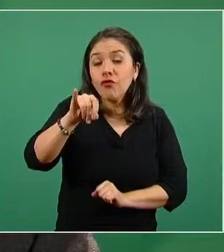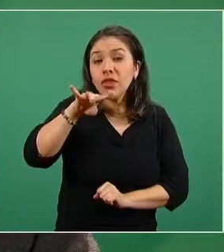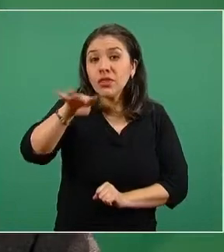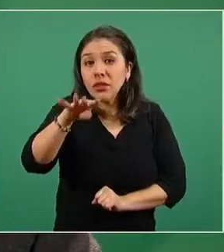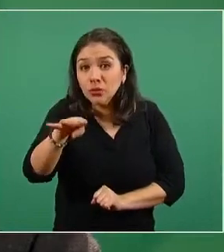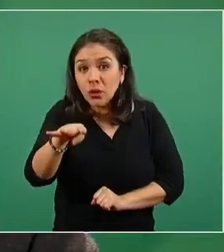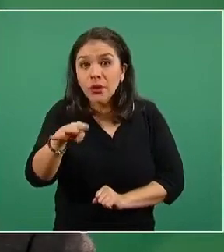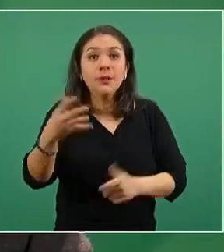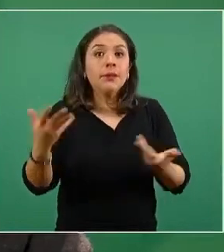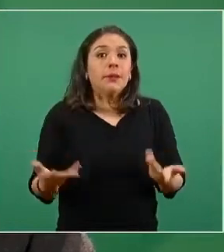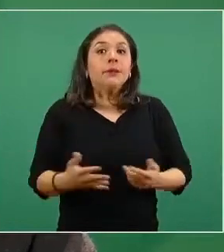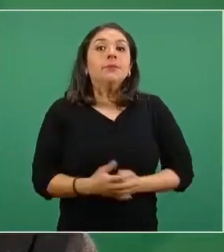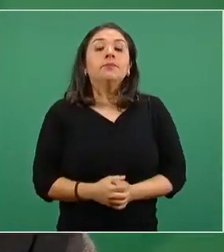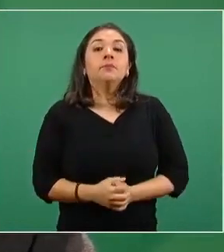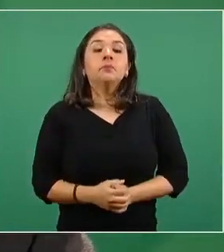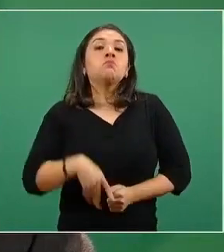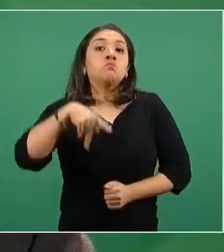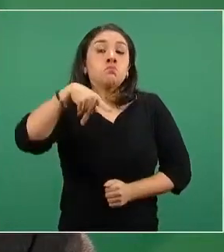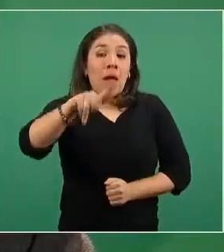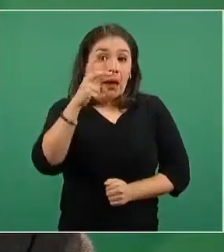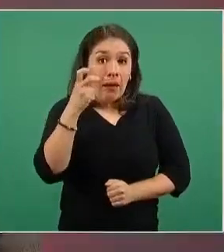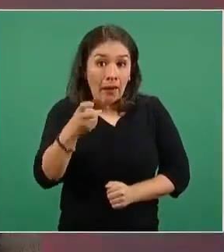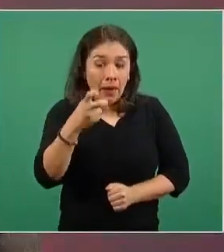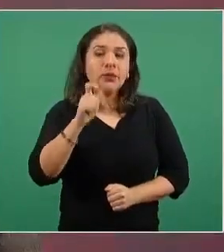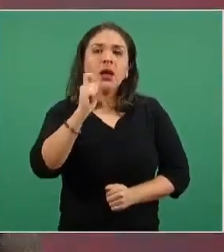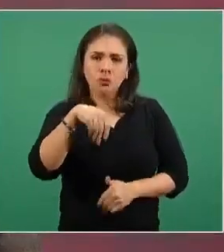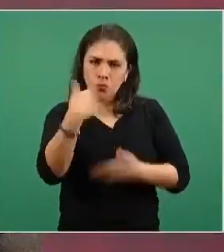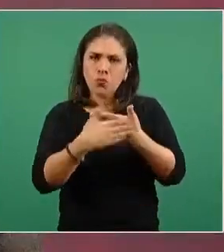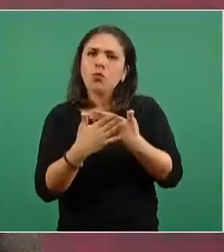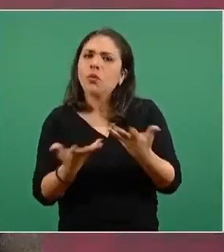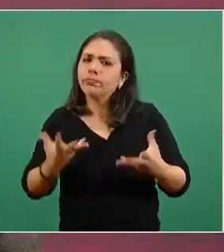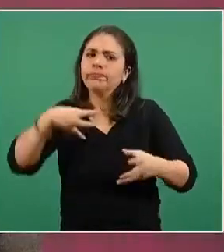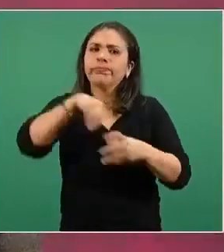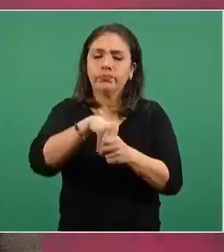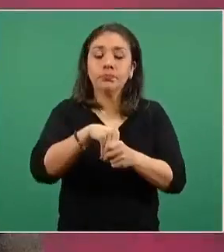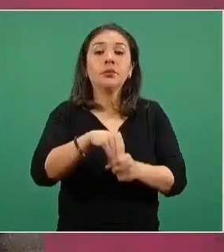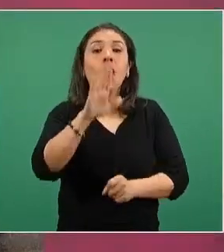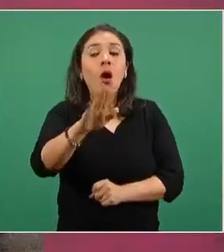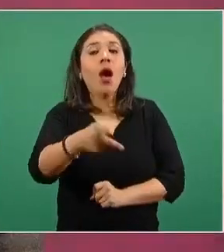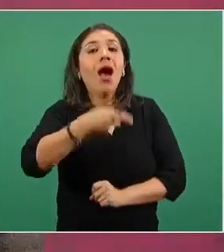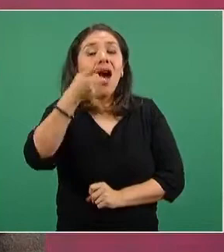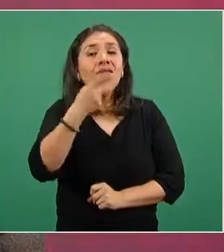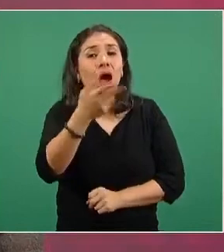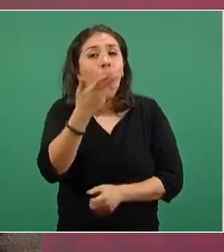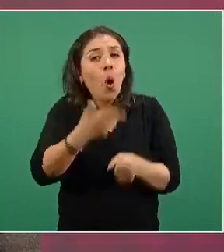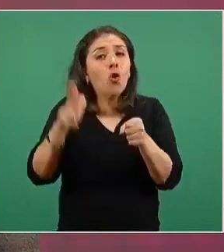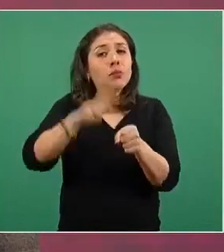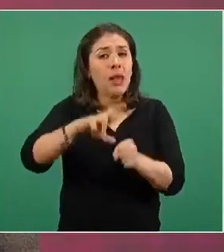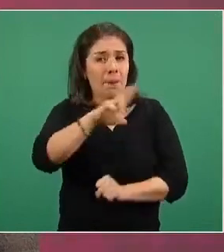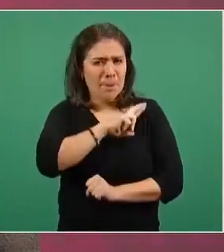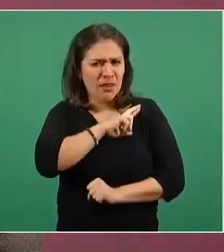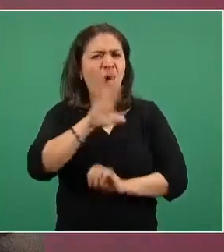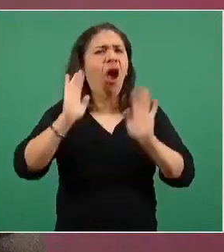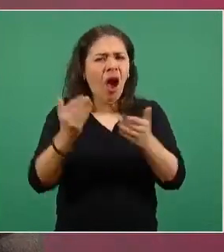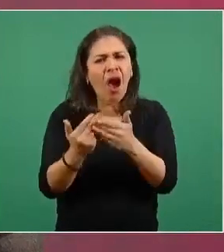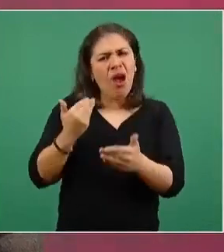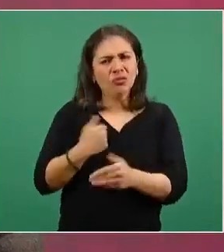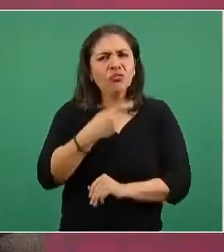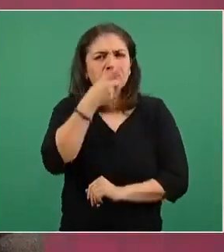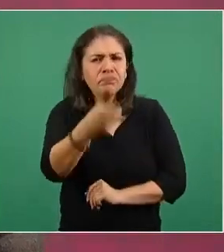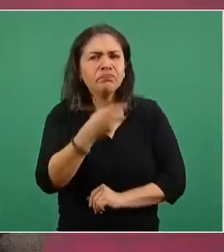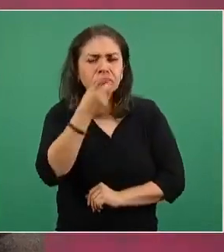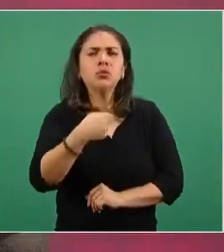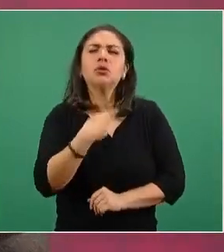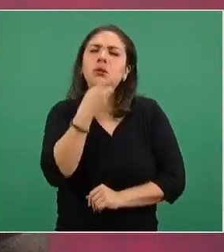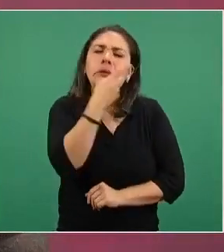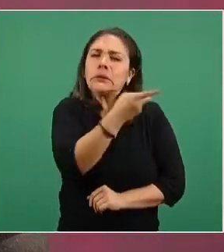COVID-19, pero van a ser incluidas. Respecto a los hospitales privados, esto lo hemos comentado ya varias veces, hemos